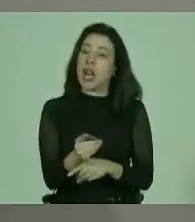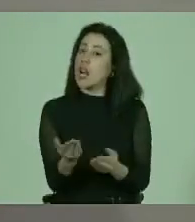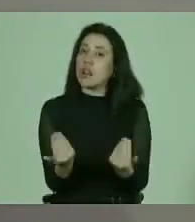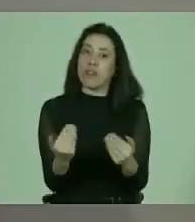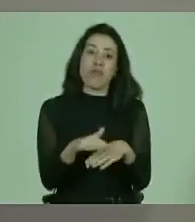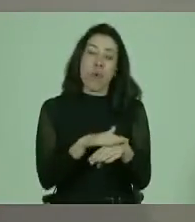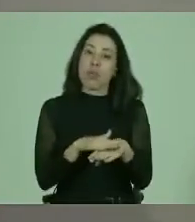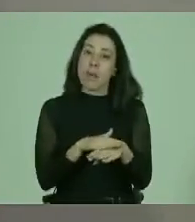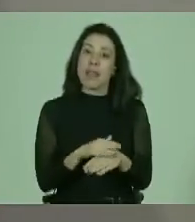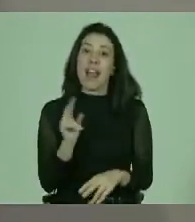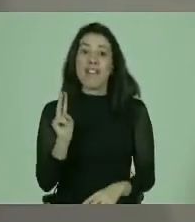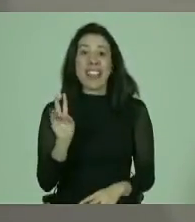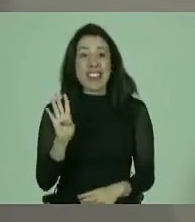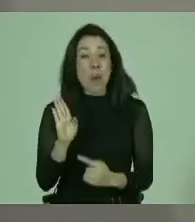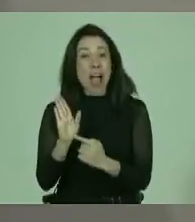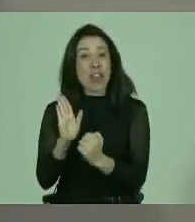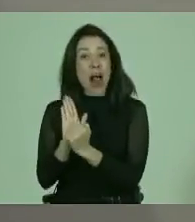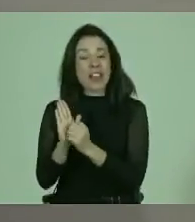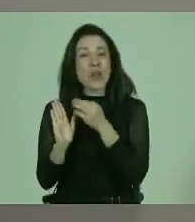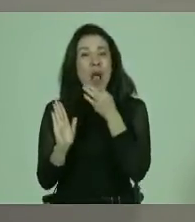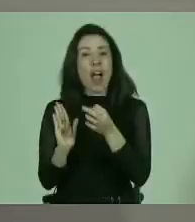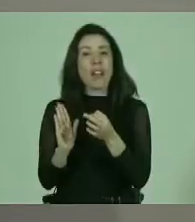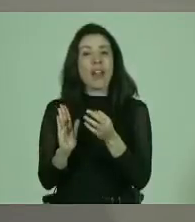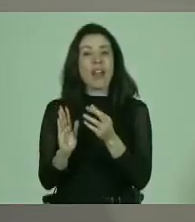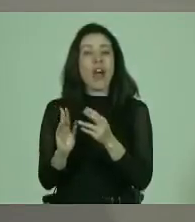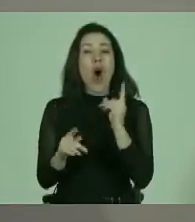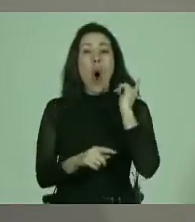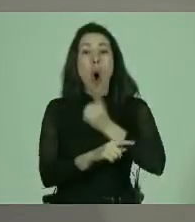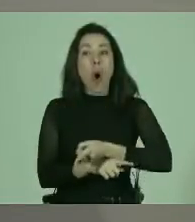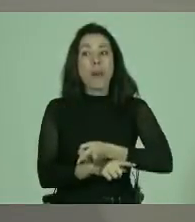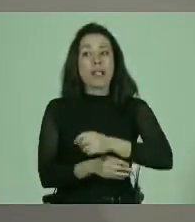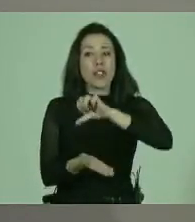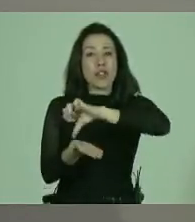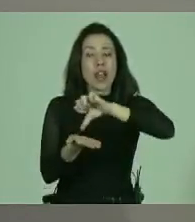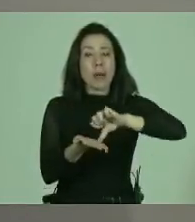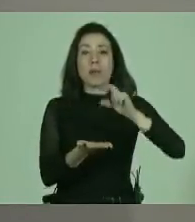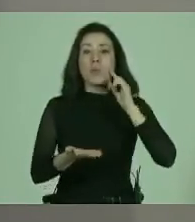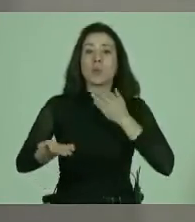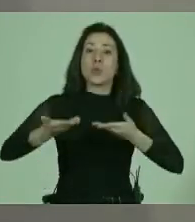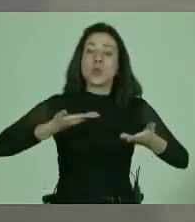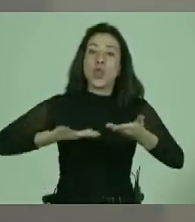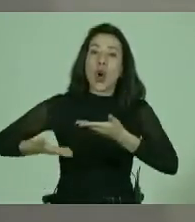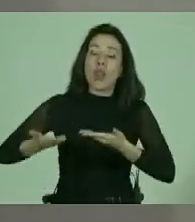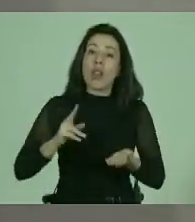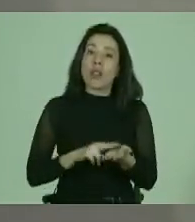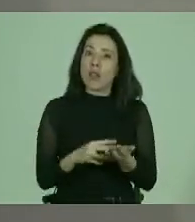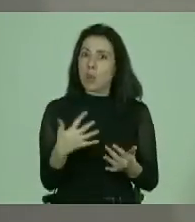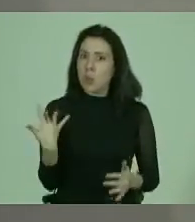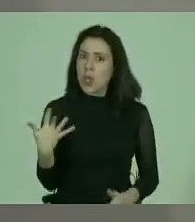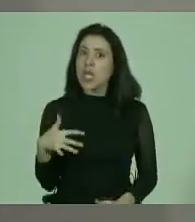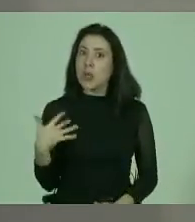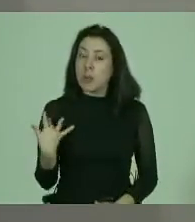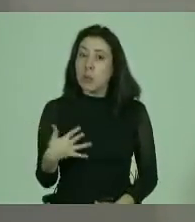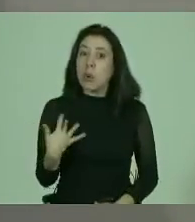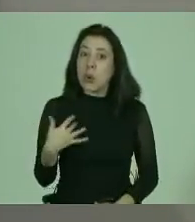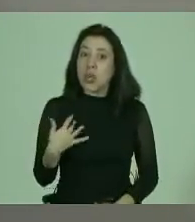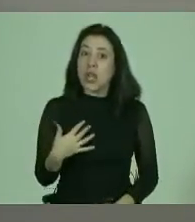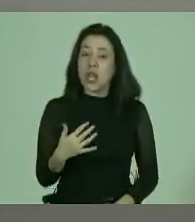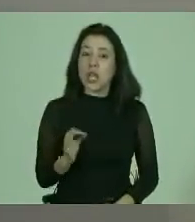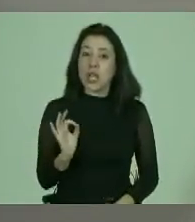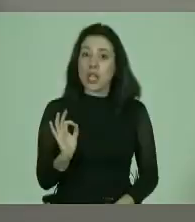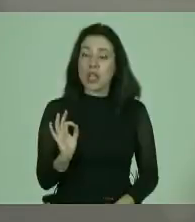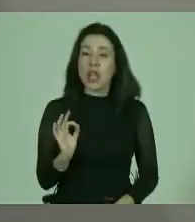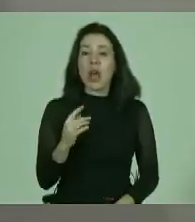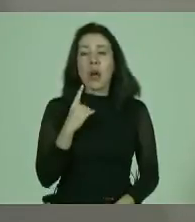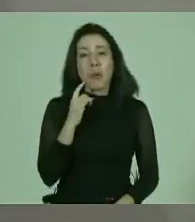el 24 se refiere a las obligaciones de los estados a la solidaridad que la verdad es muy importante porque